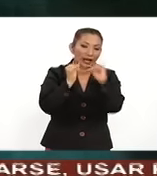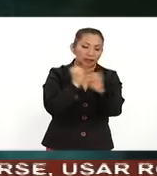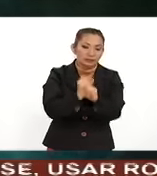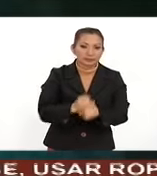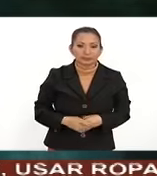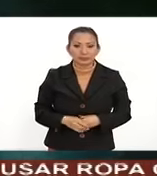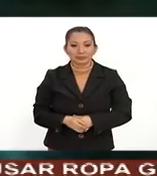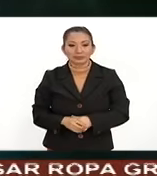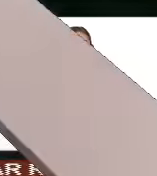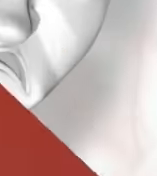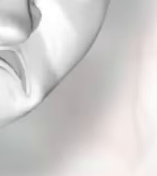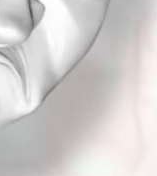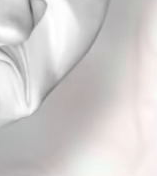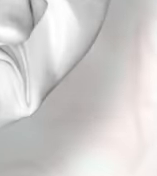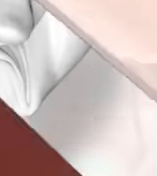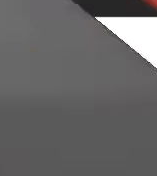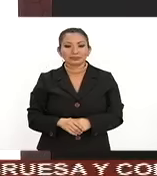internacionalmente.